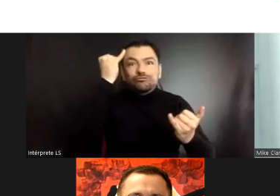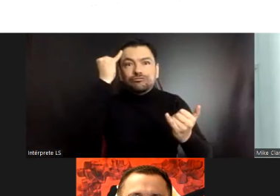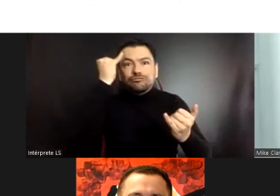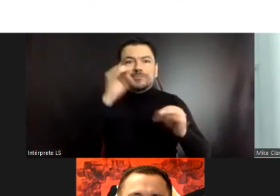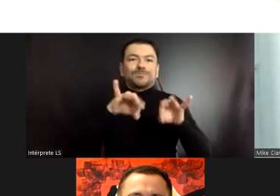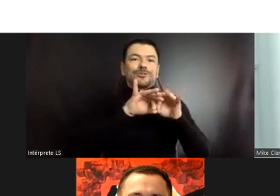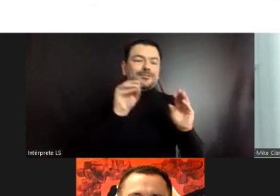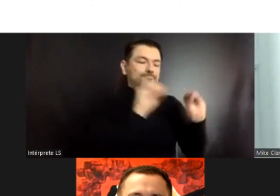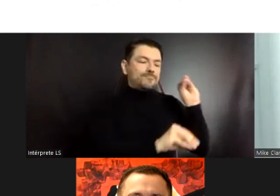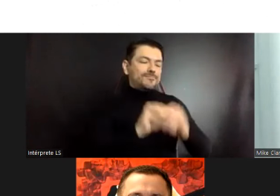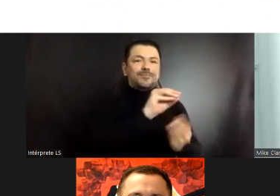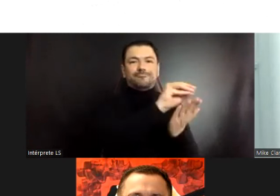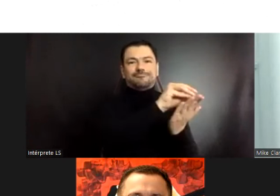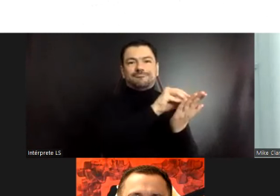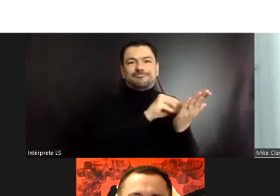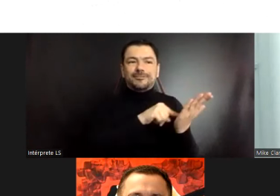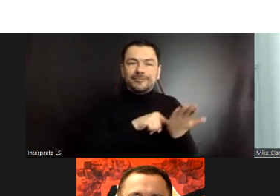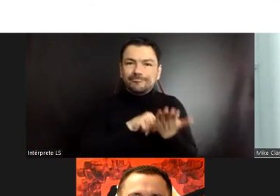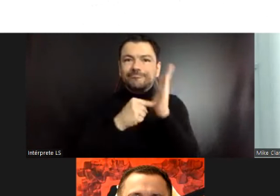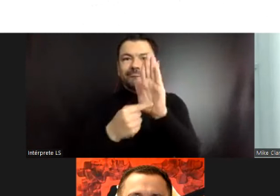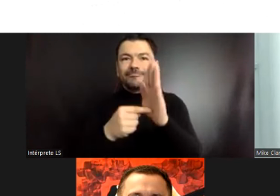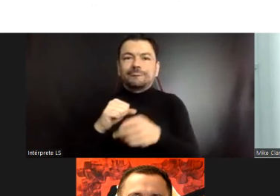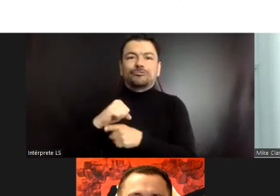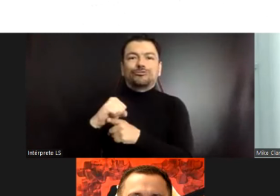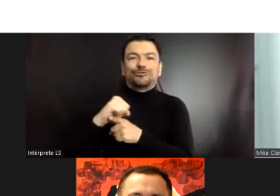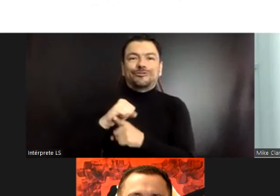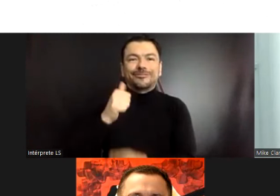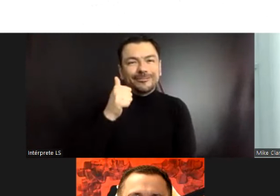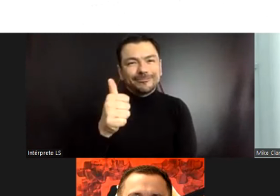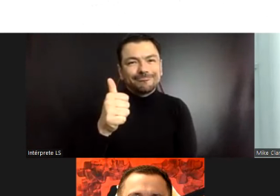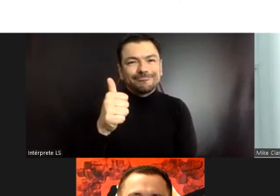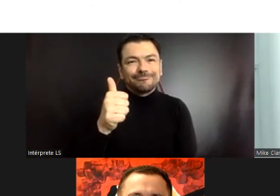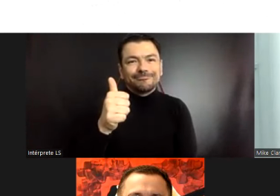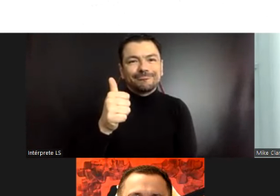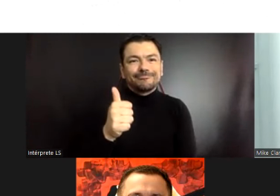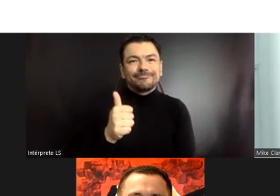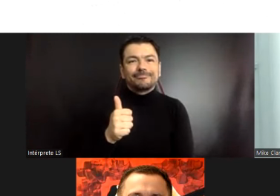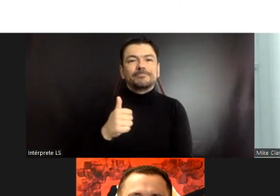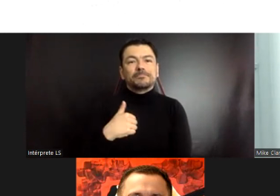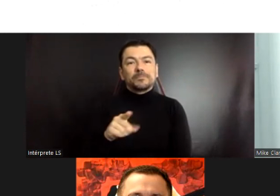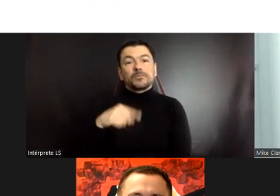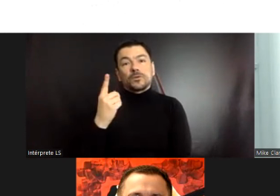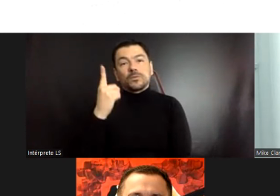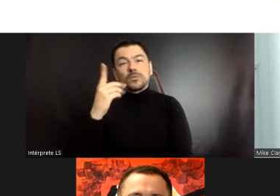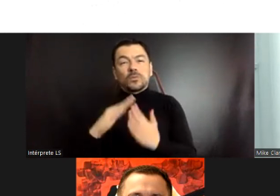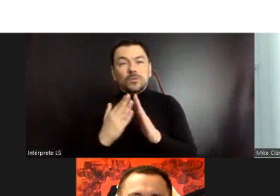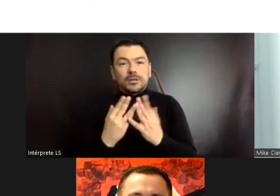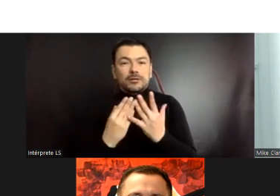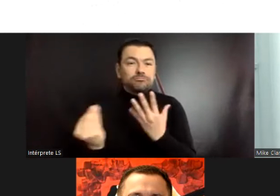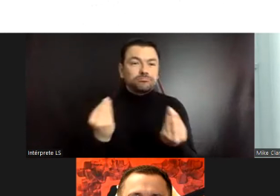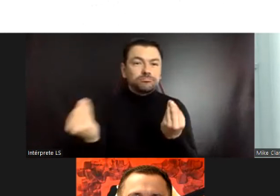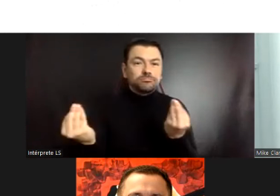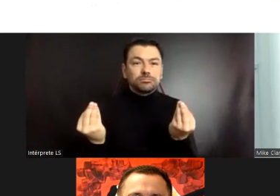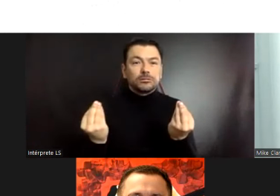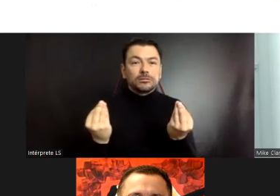estos programas. Algo más, otro área de trabajo en el que las comunidades están totalmente involucradas y este es